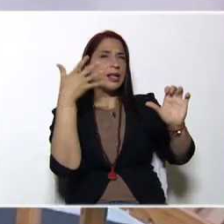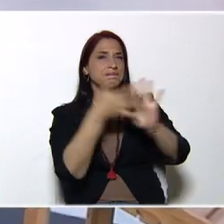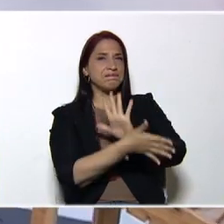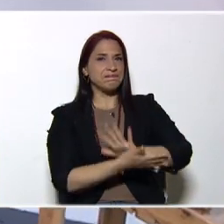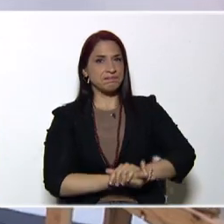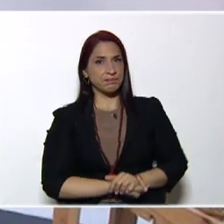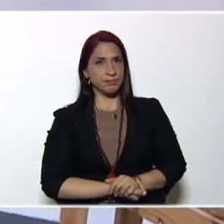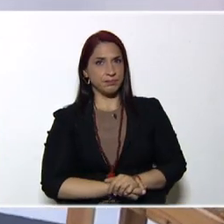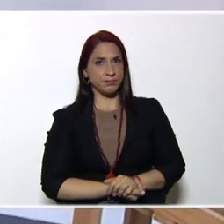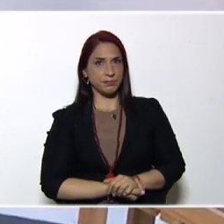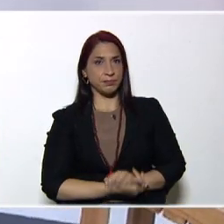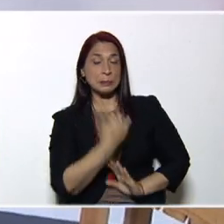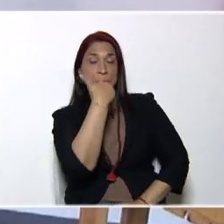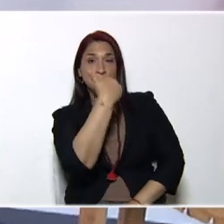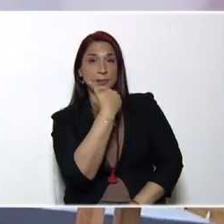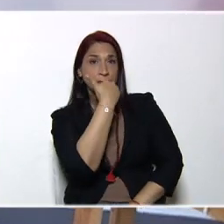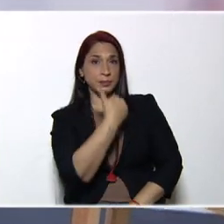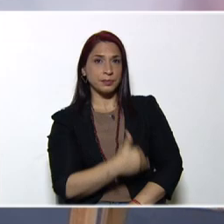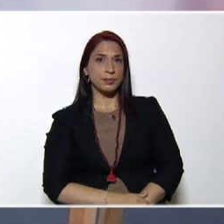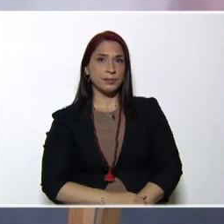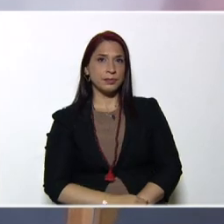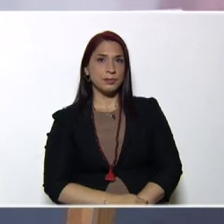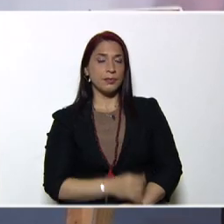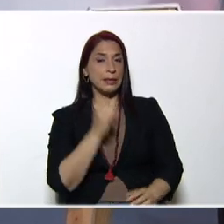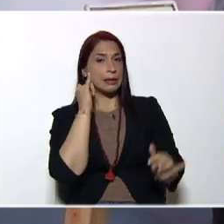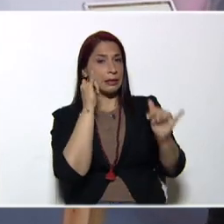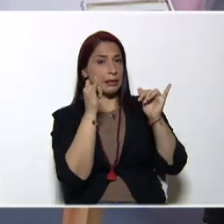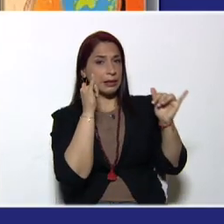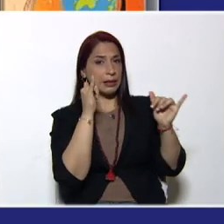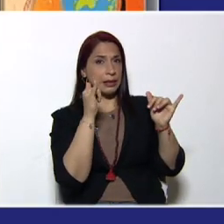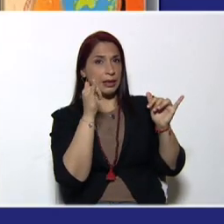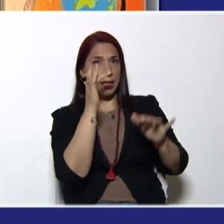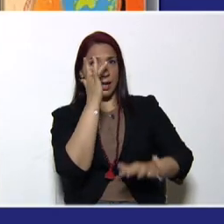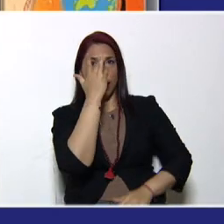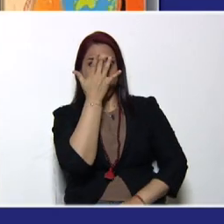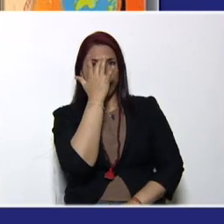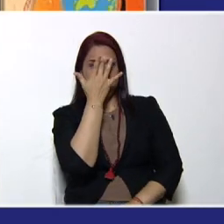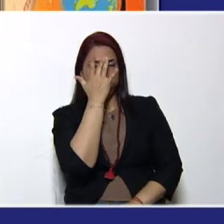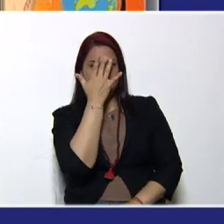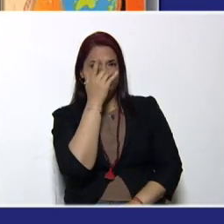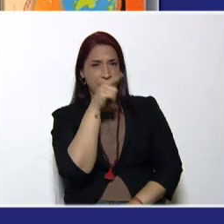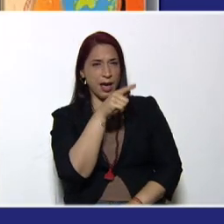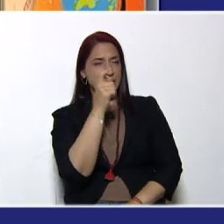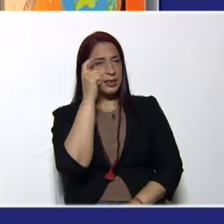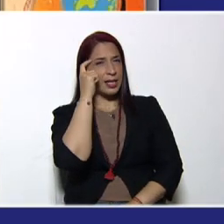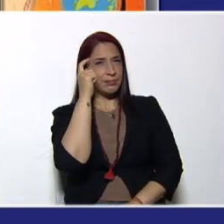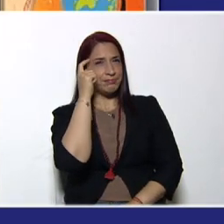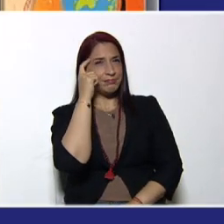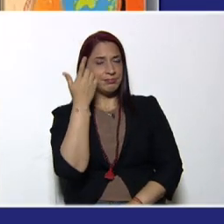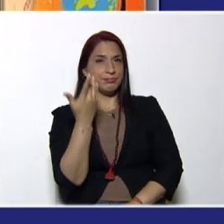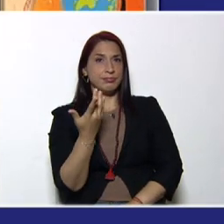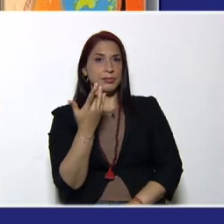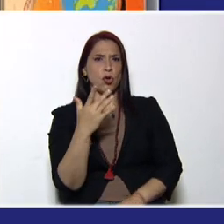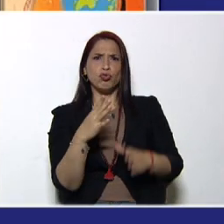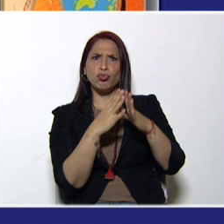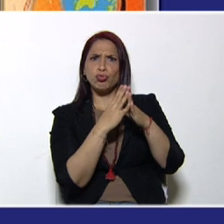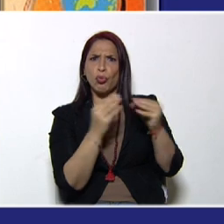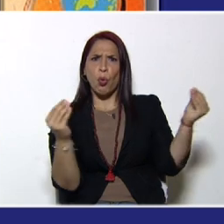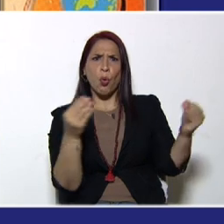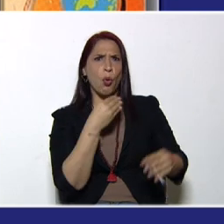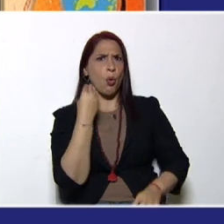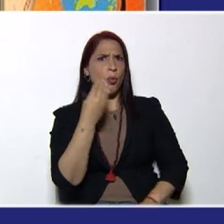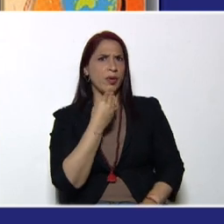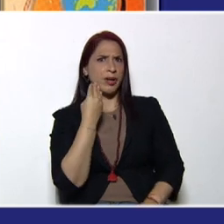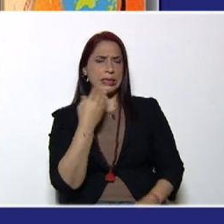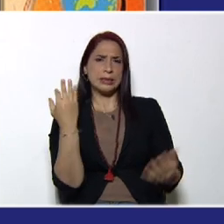Leonardo, está próximo a celebrarse los carnavales, y eso es una época que todos los muchachos siempre están esperando para